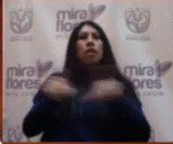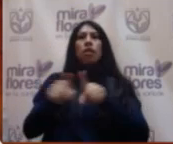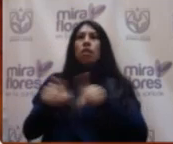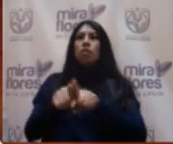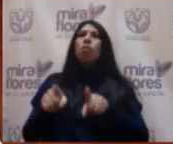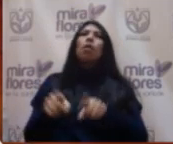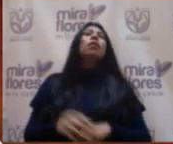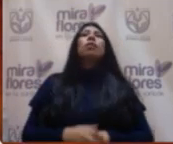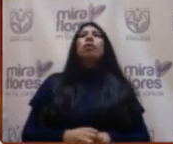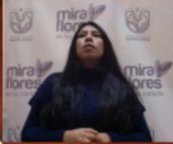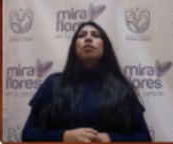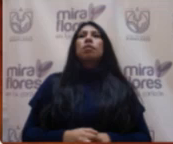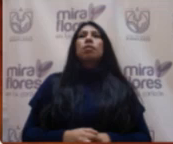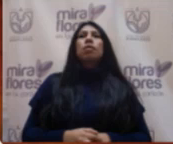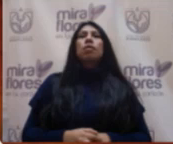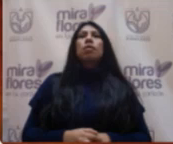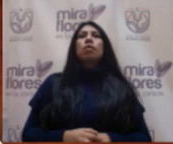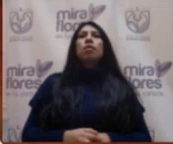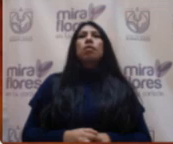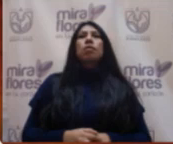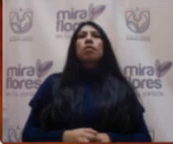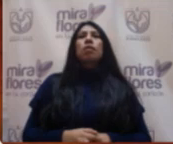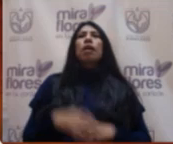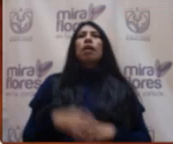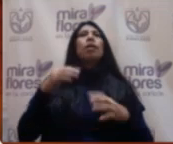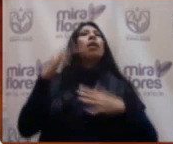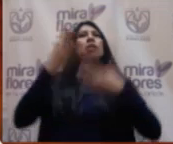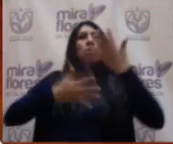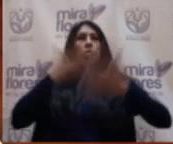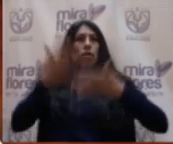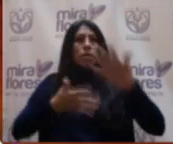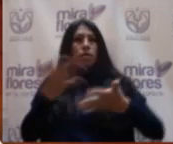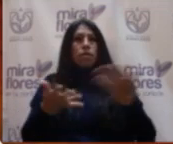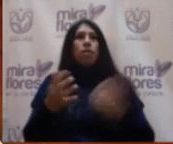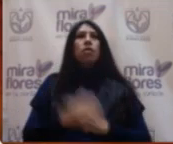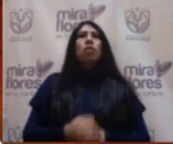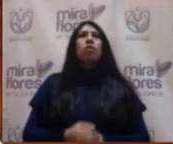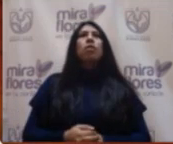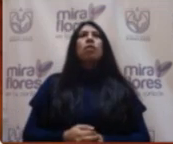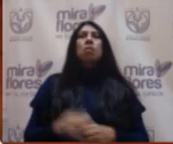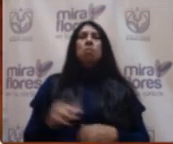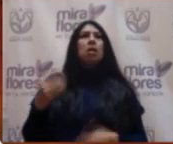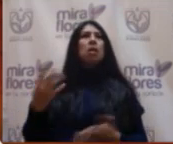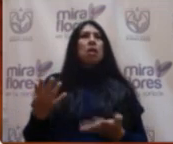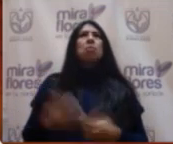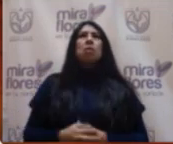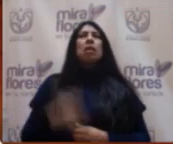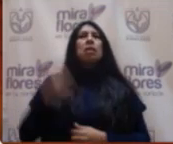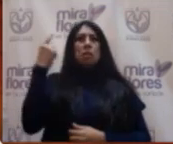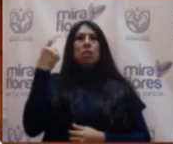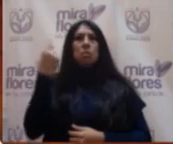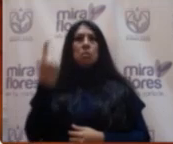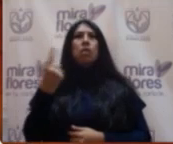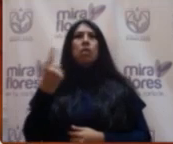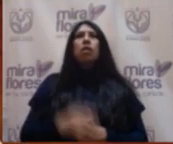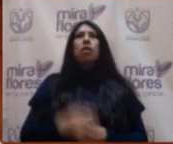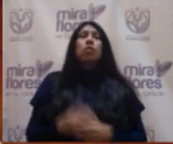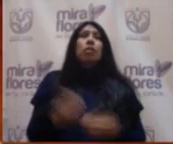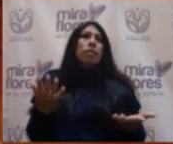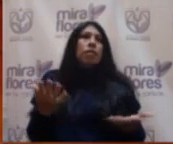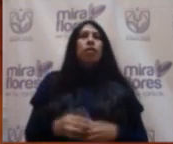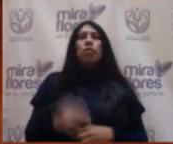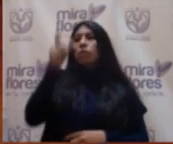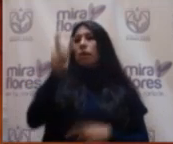transmitiendo la sesión hay lengua de señas para la comprensión por si hubiese alguna persona